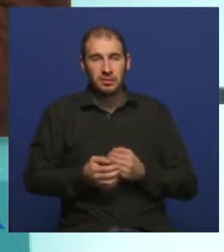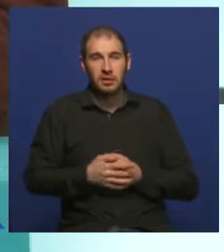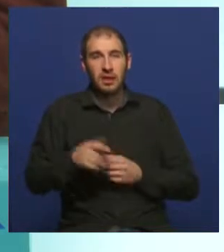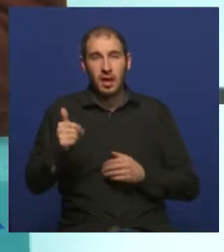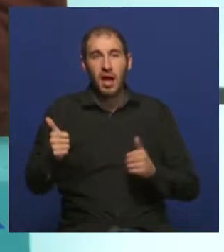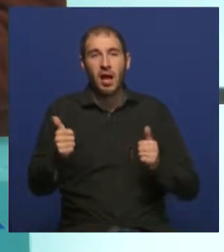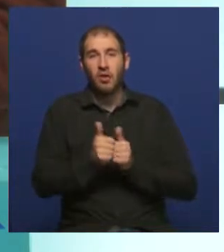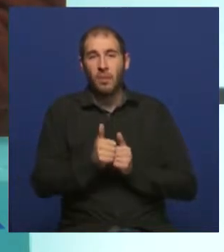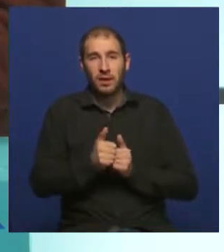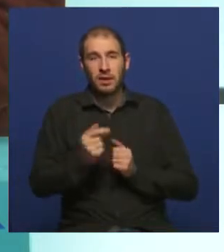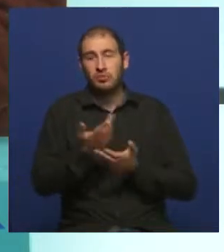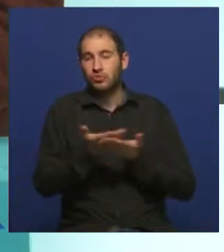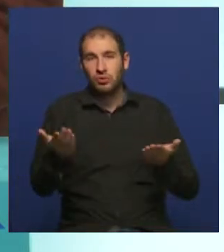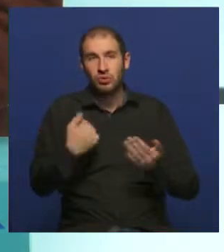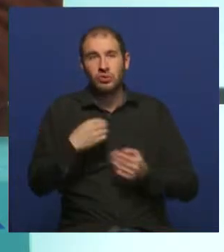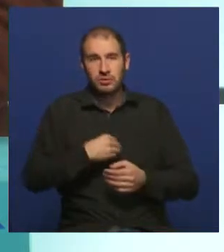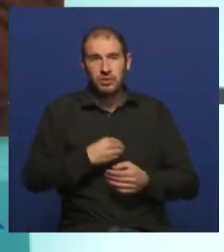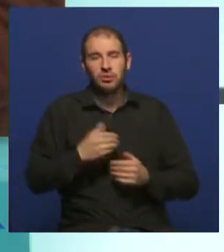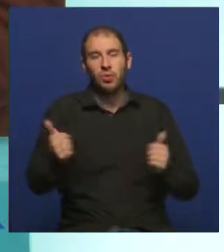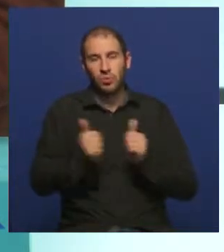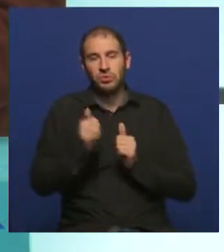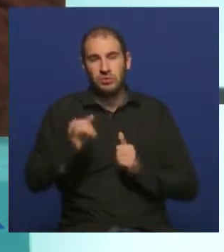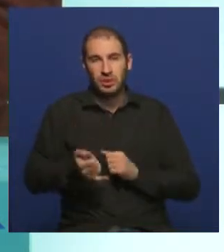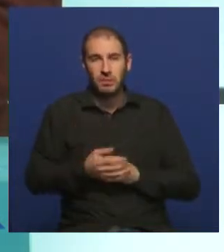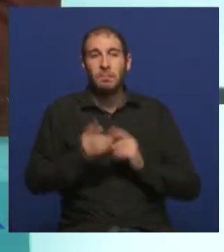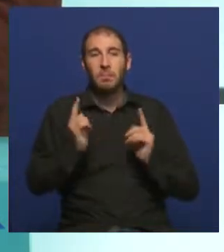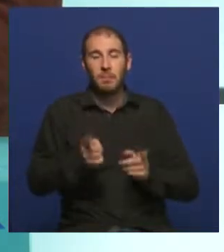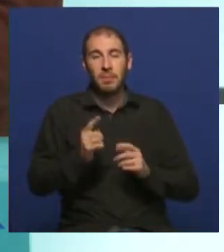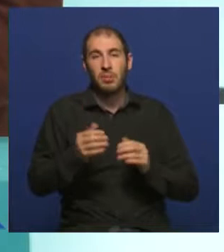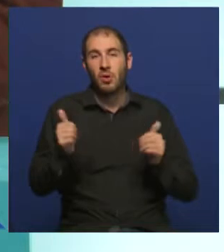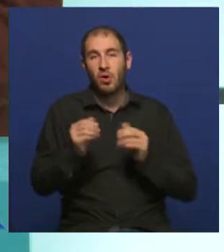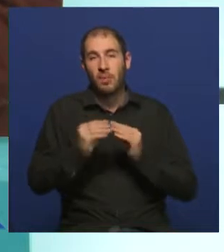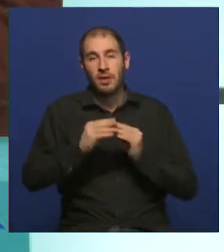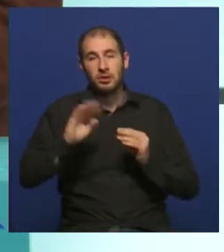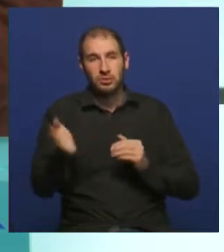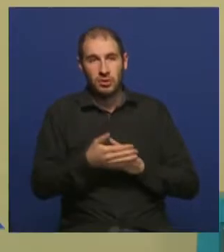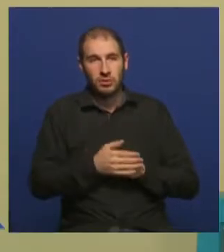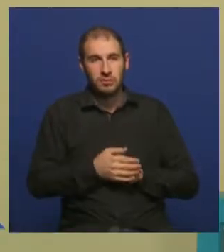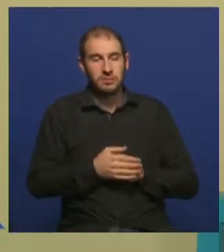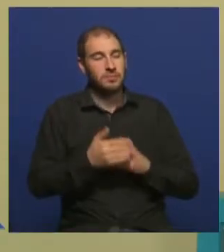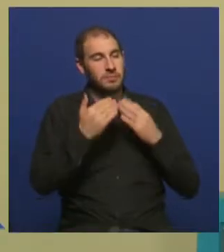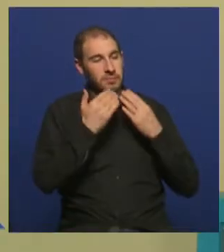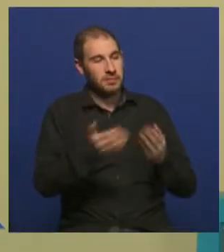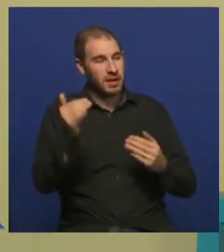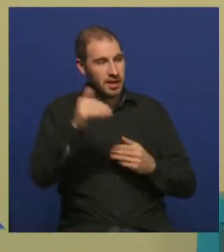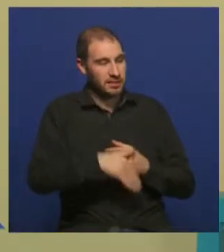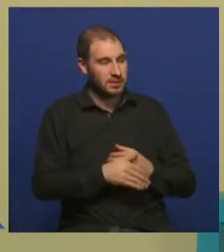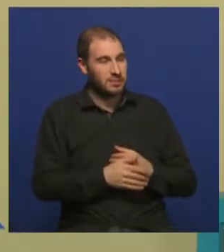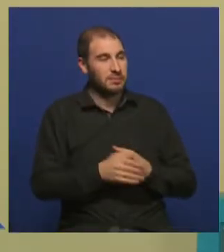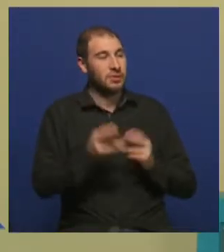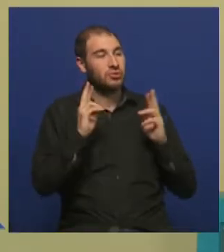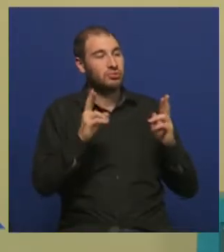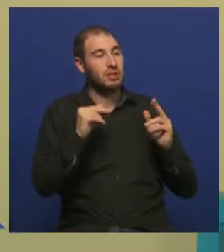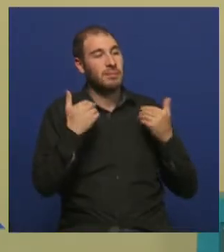nos acompaña a todos. Yo siento que nos acompaña como nos acompañan todos nuestros compañeros. Pablo, te agradezco mucho y mucha suerte con